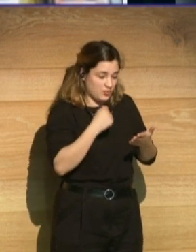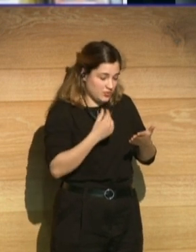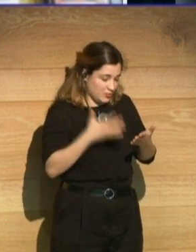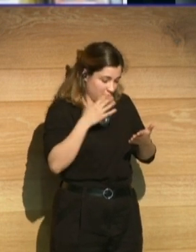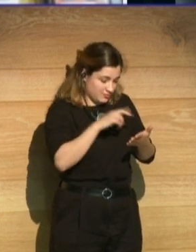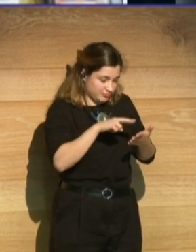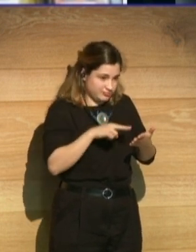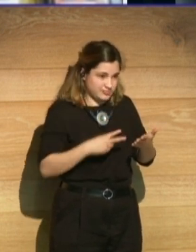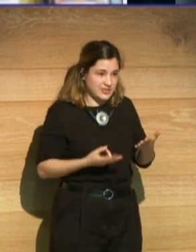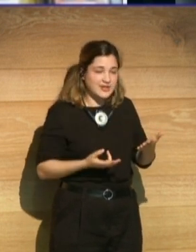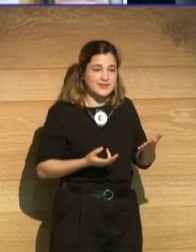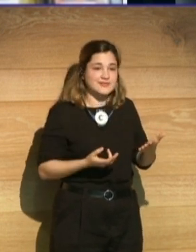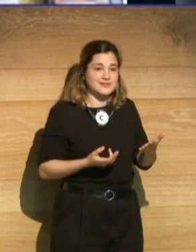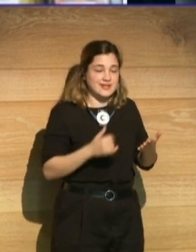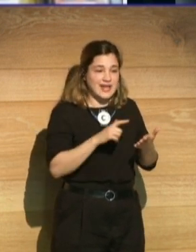la